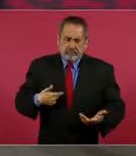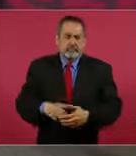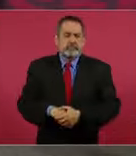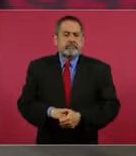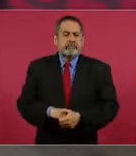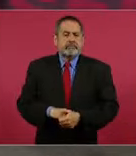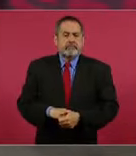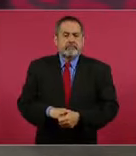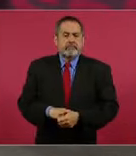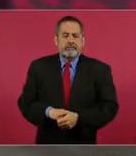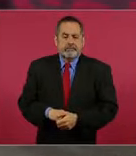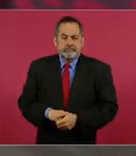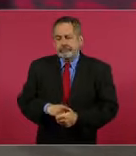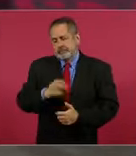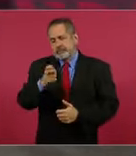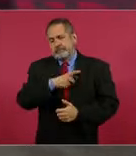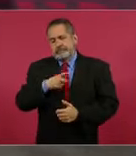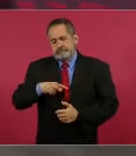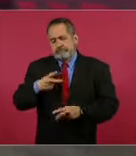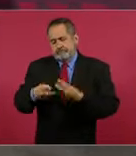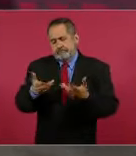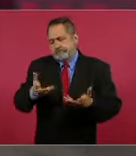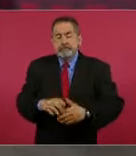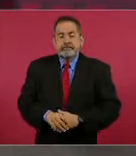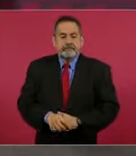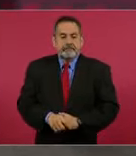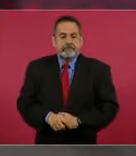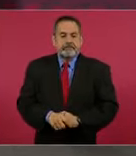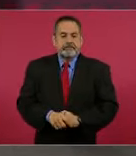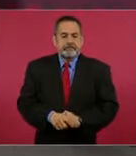Entonces, tenemos que hacer algo.